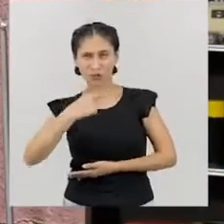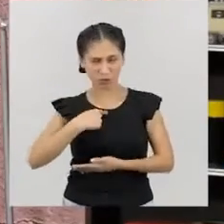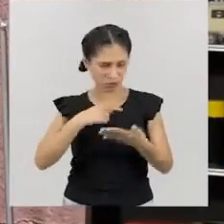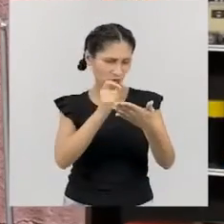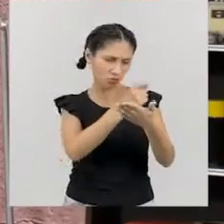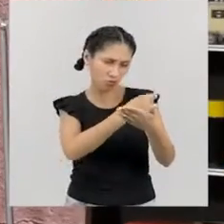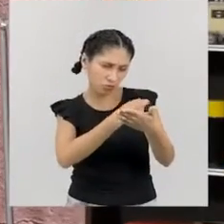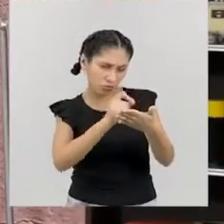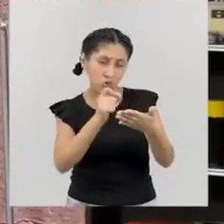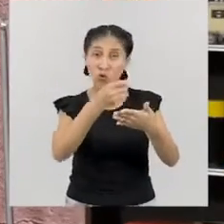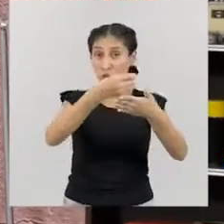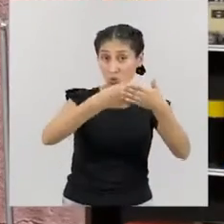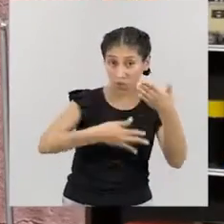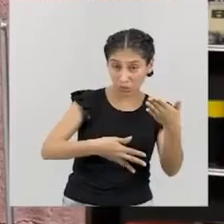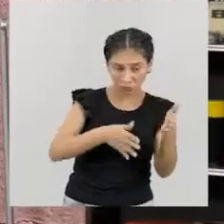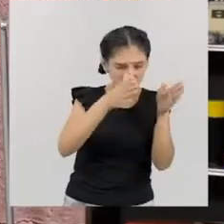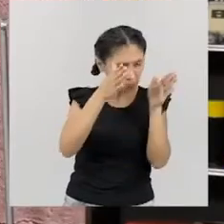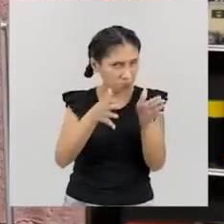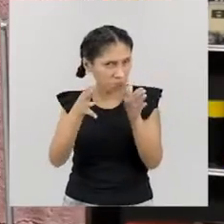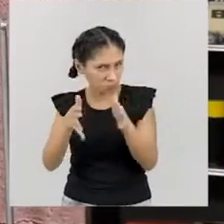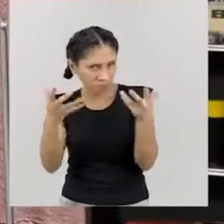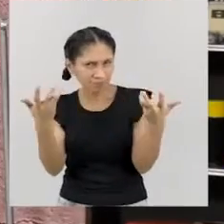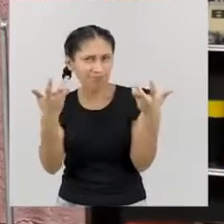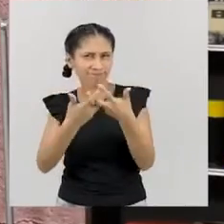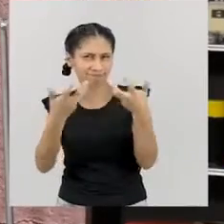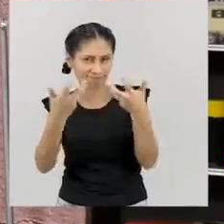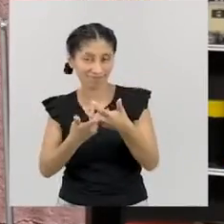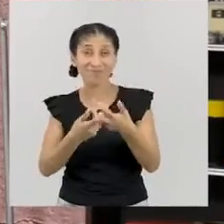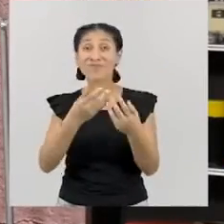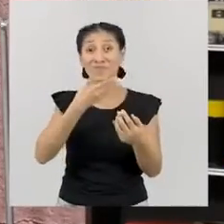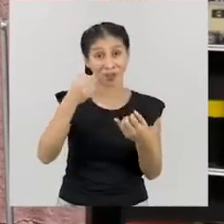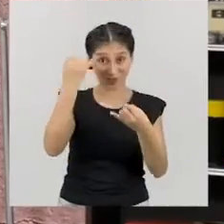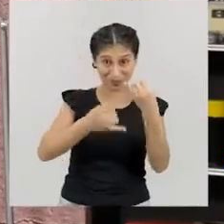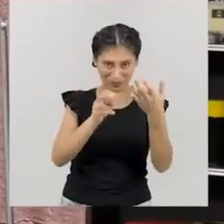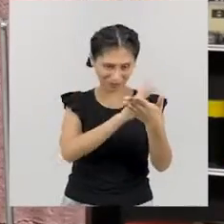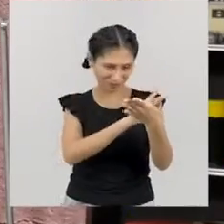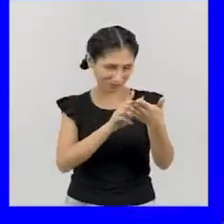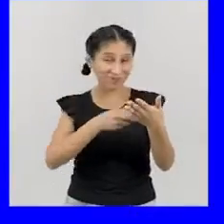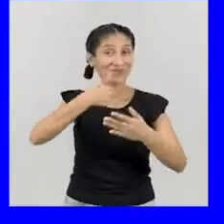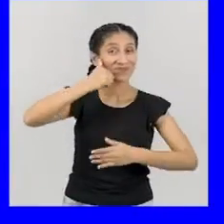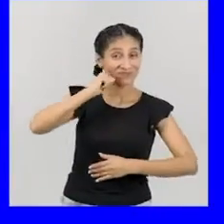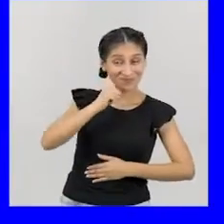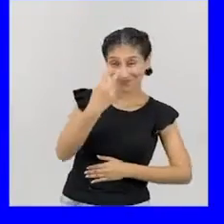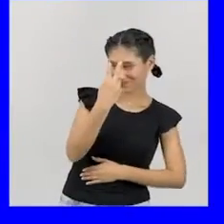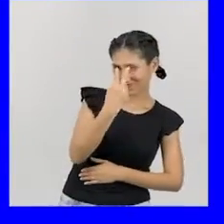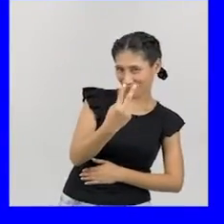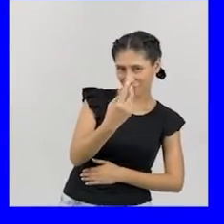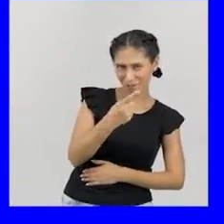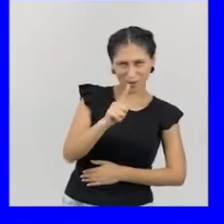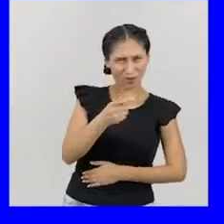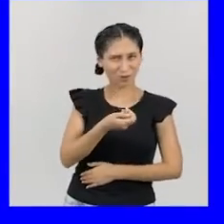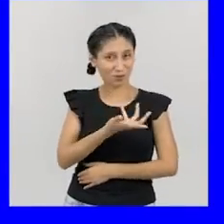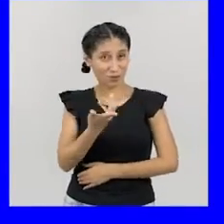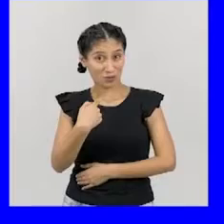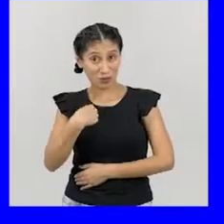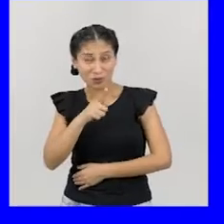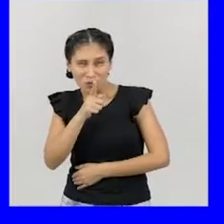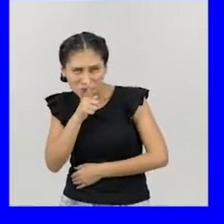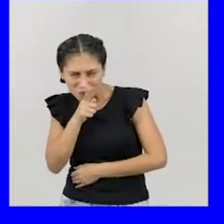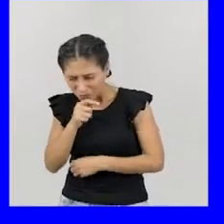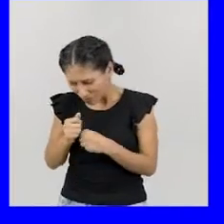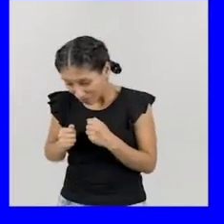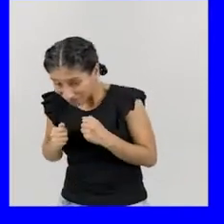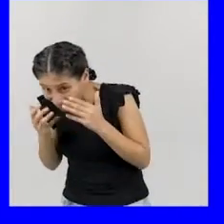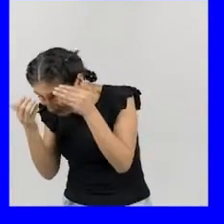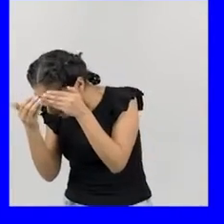trato de construir un texto adecuado y coherente. Terminemos mejor de ver el texto. Ayer te vi, no sé cómo,